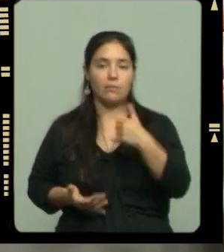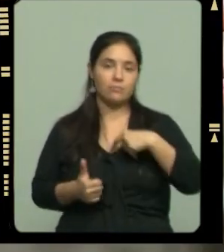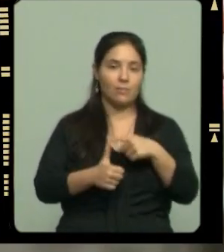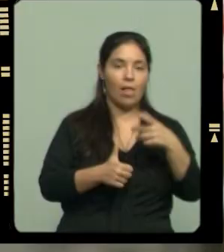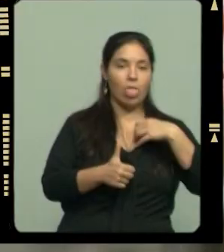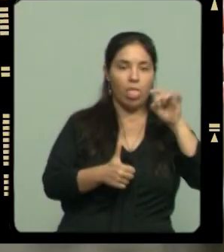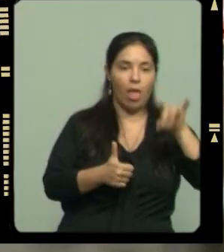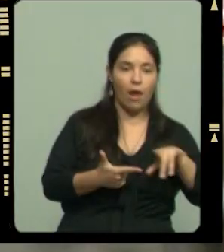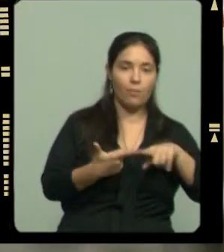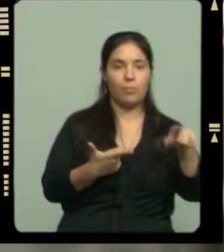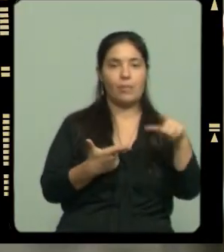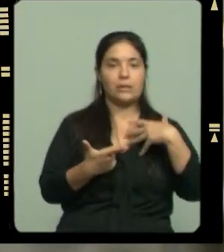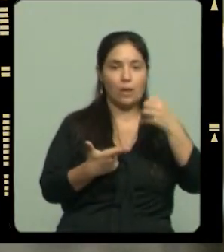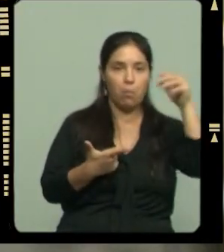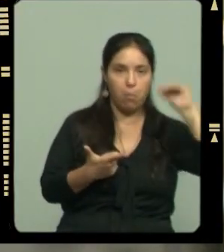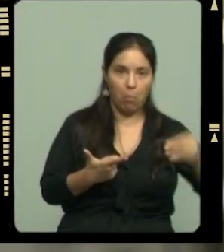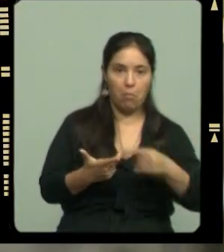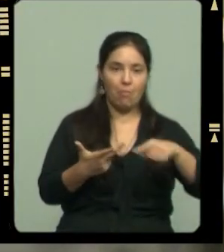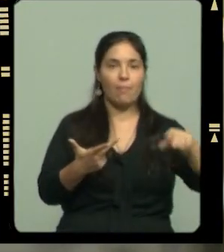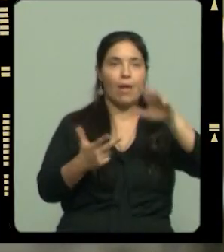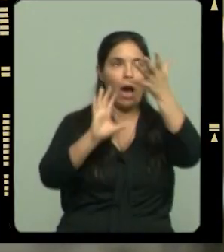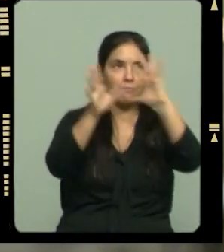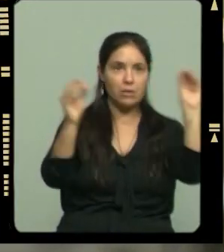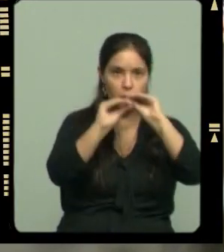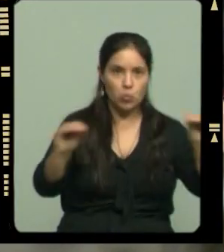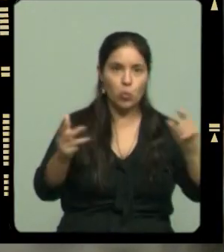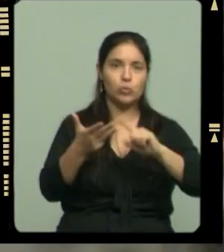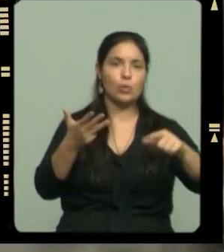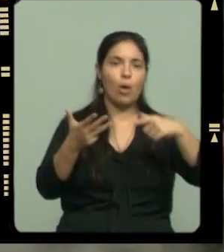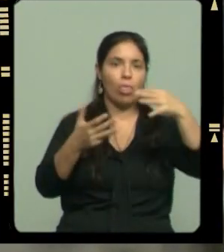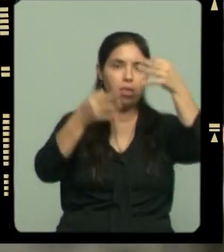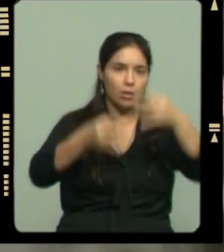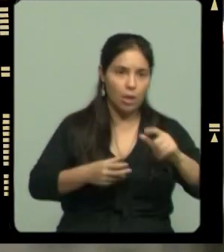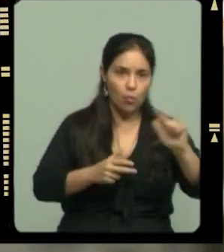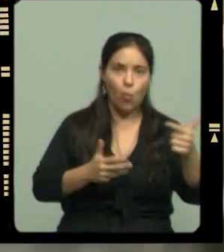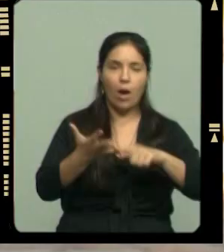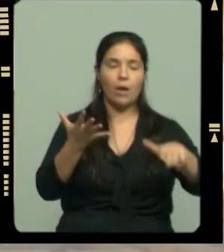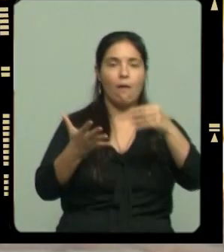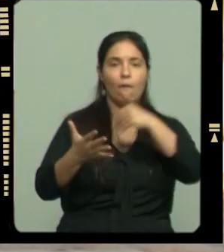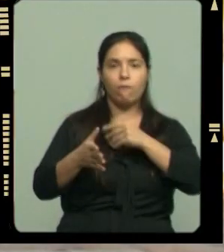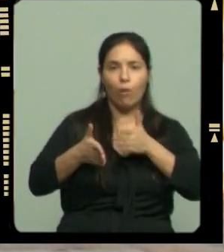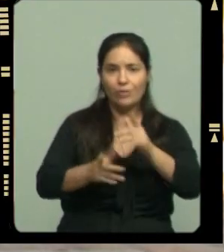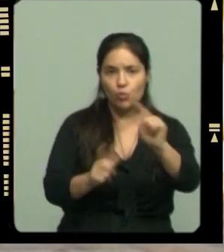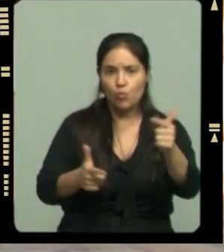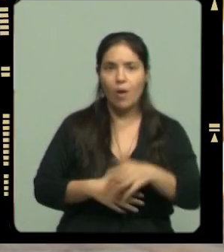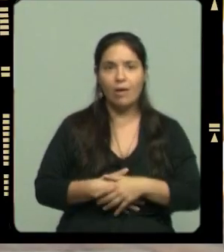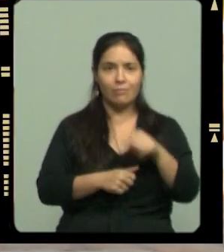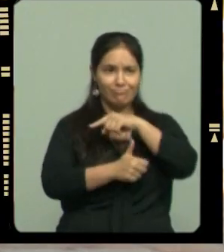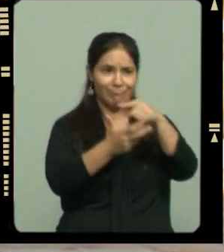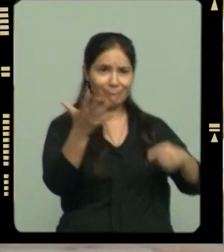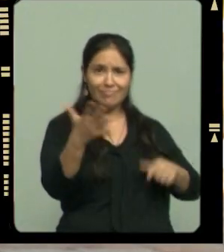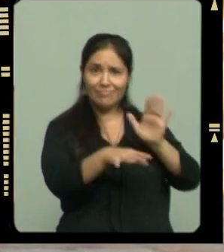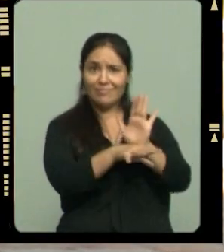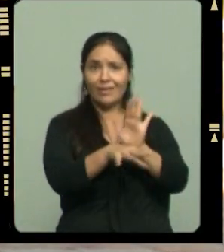financiera perdiste vitalidad, salud, ambiente, dignidad laboral, vocación, la persona